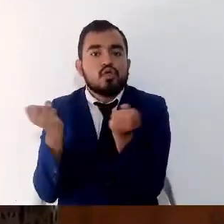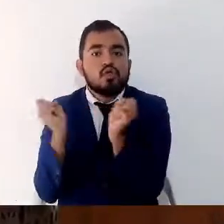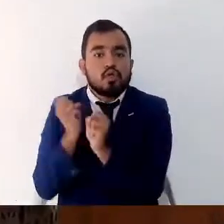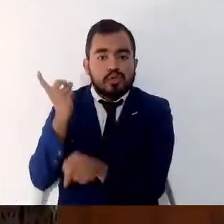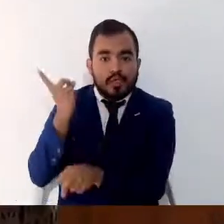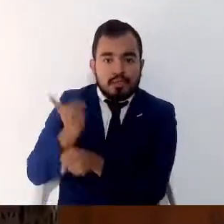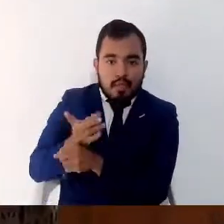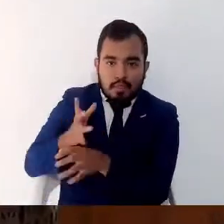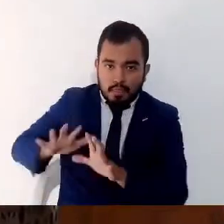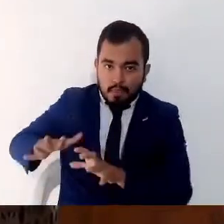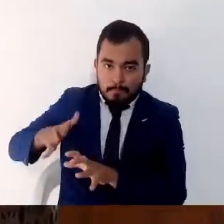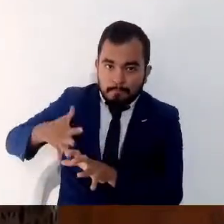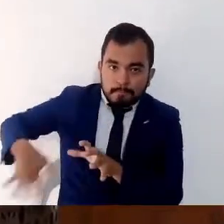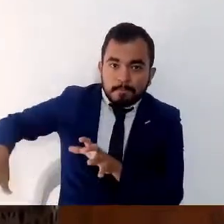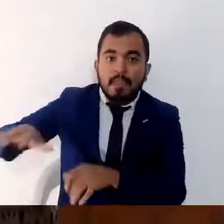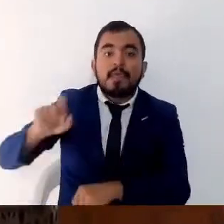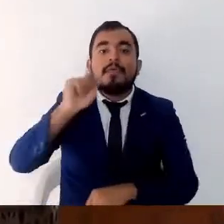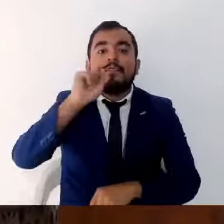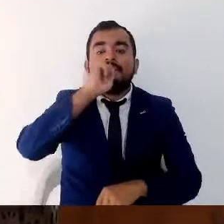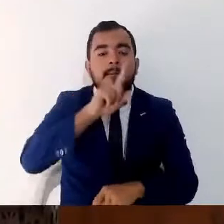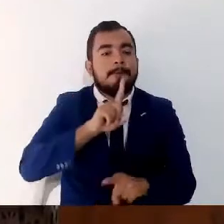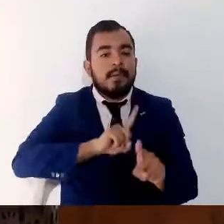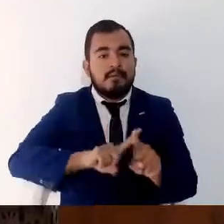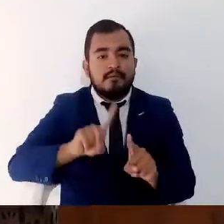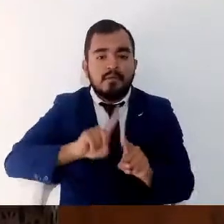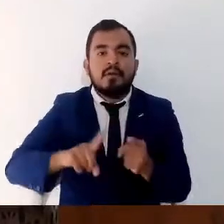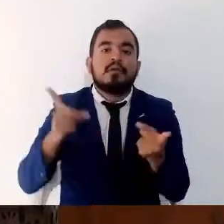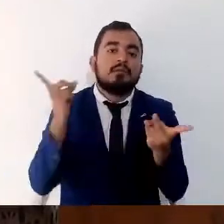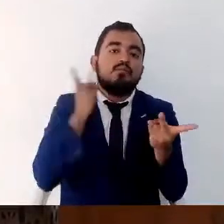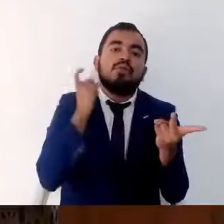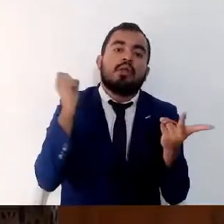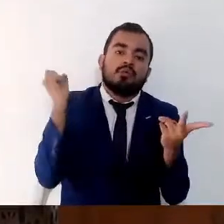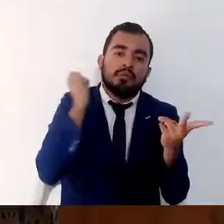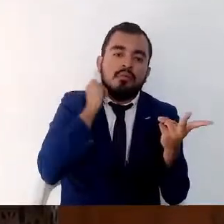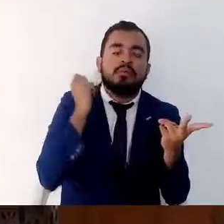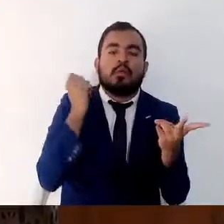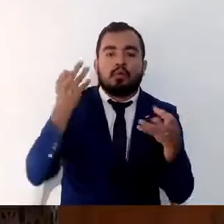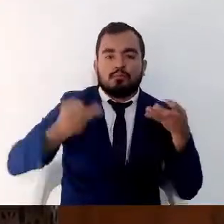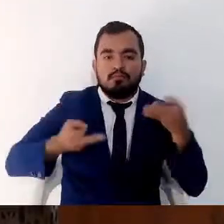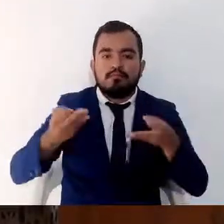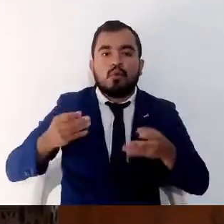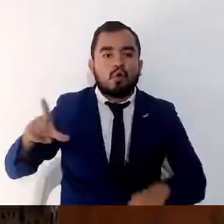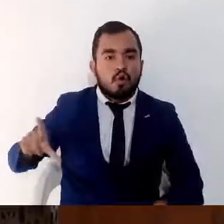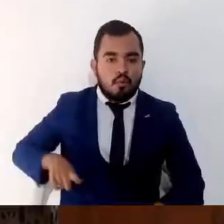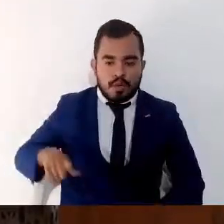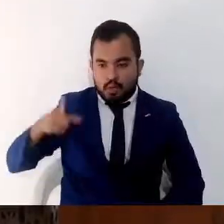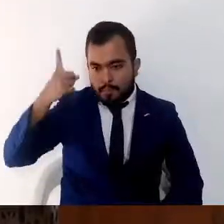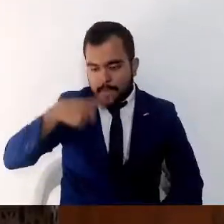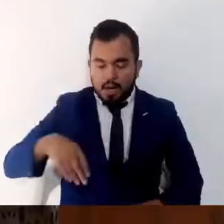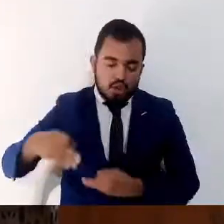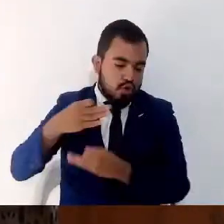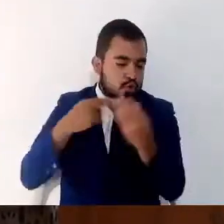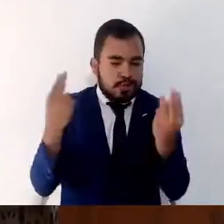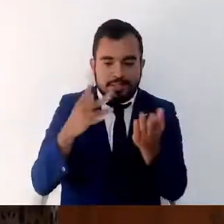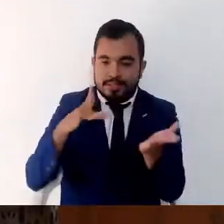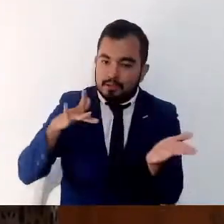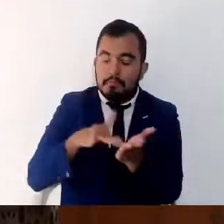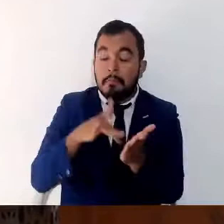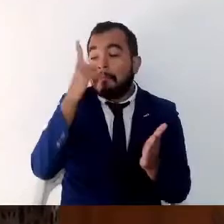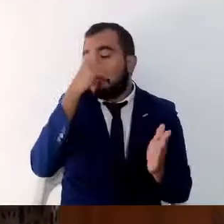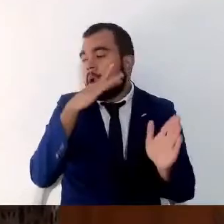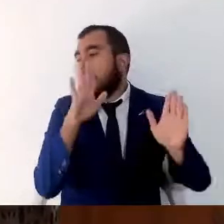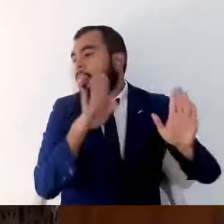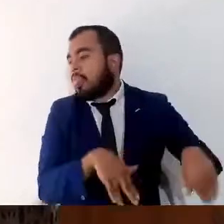gobierno, de los que requieren todo el apoyo para que no se minimice su labor y para que las niñas y los niños estén en las